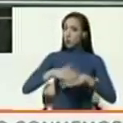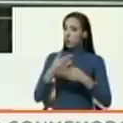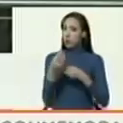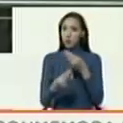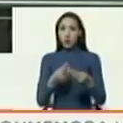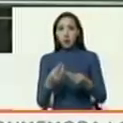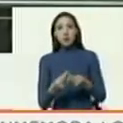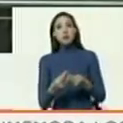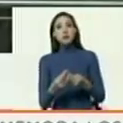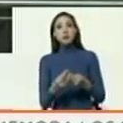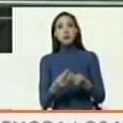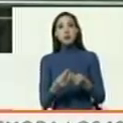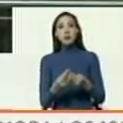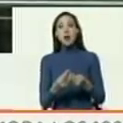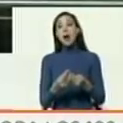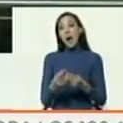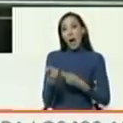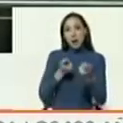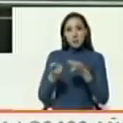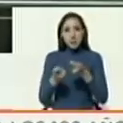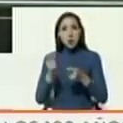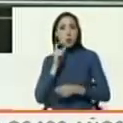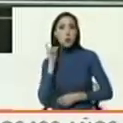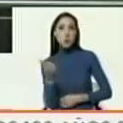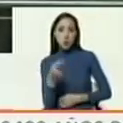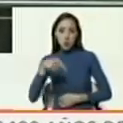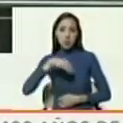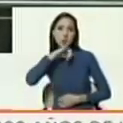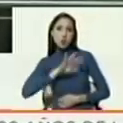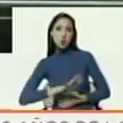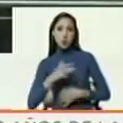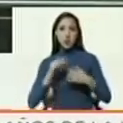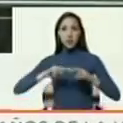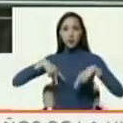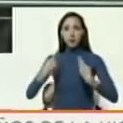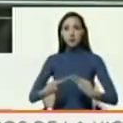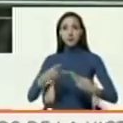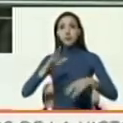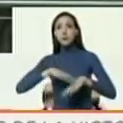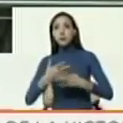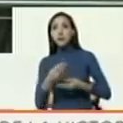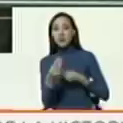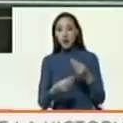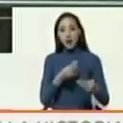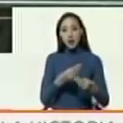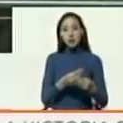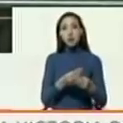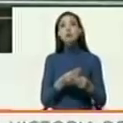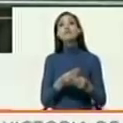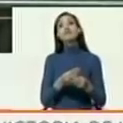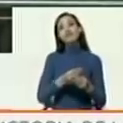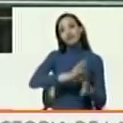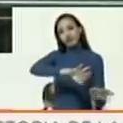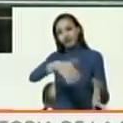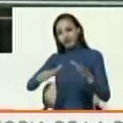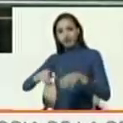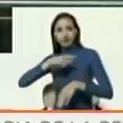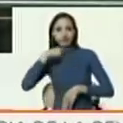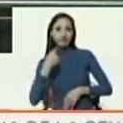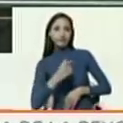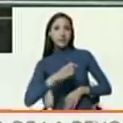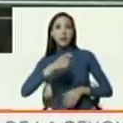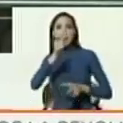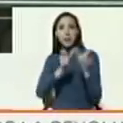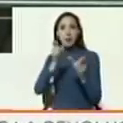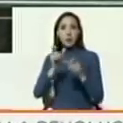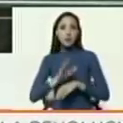sido aplicado contra pueblo alguno en la historia moderna, con un inconmensurable costo humano. El bloqueo a Cuba es